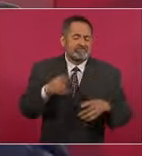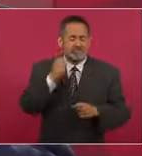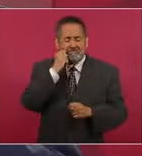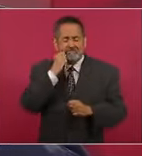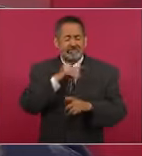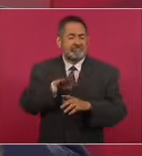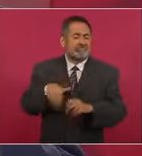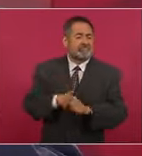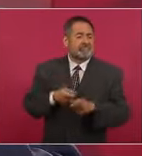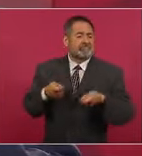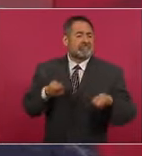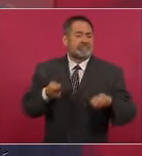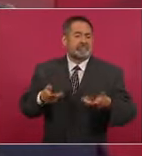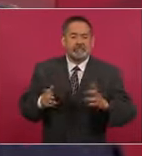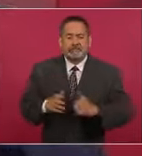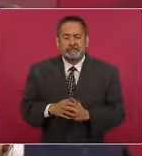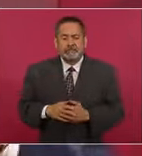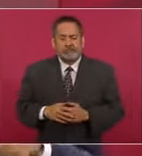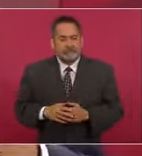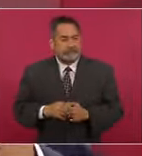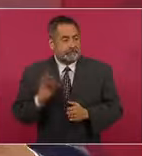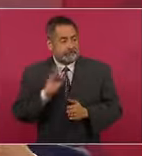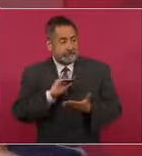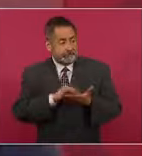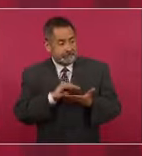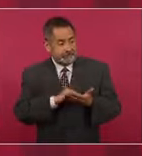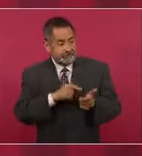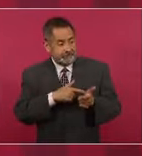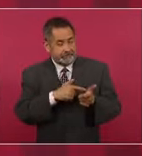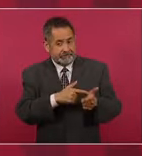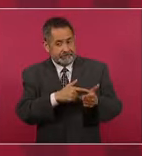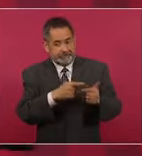Entonces, si le siguen así,